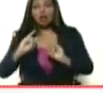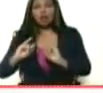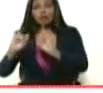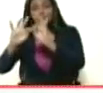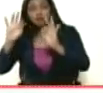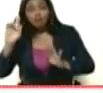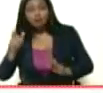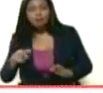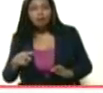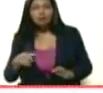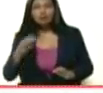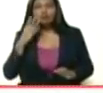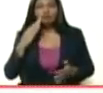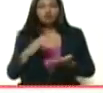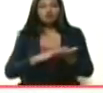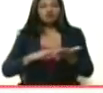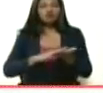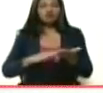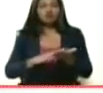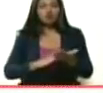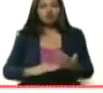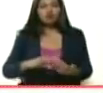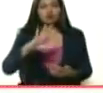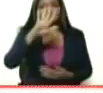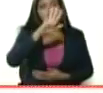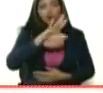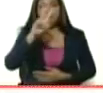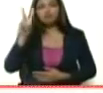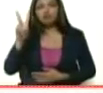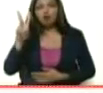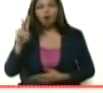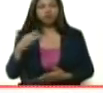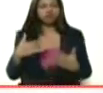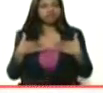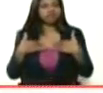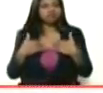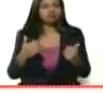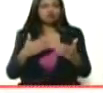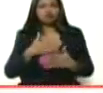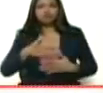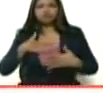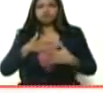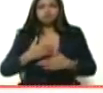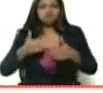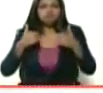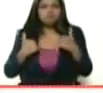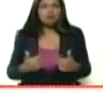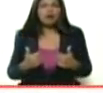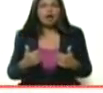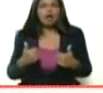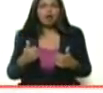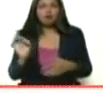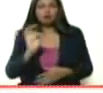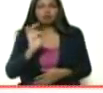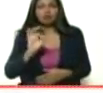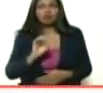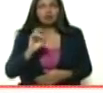ya recuperados 52 para un porcentaje de recuperación